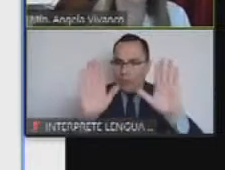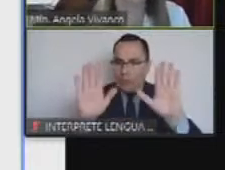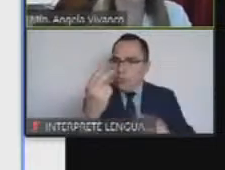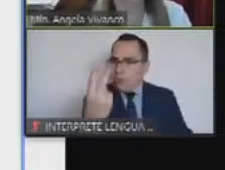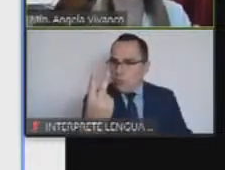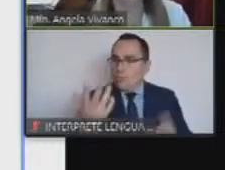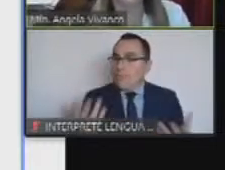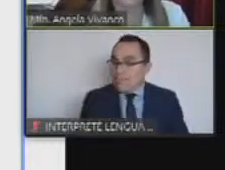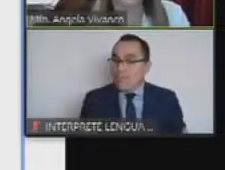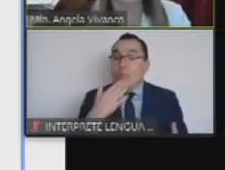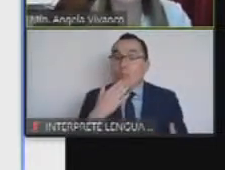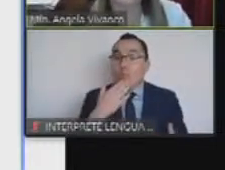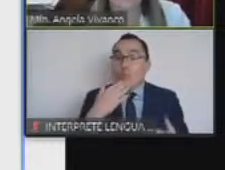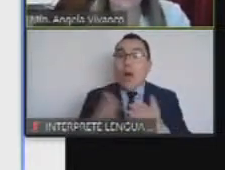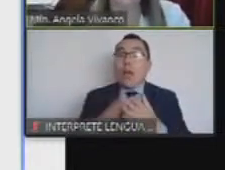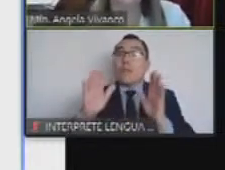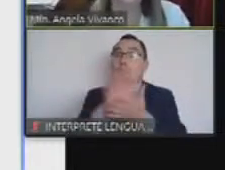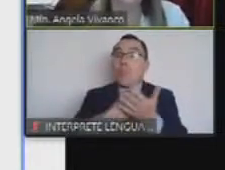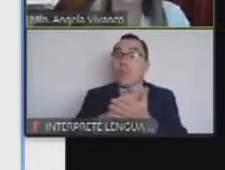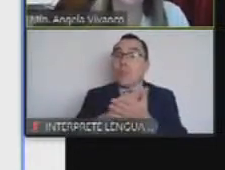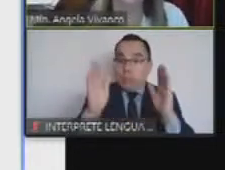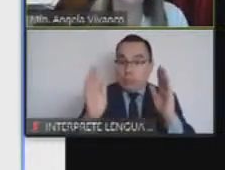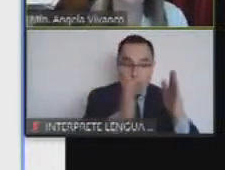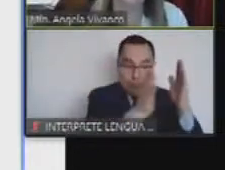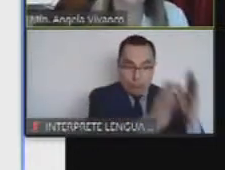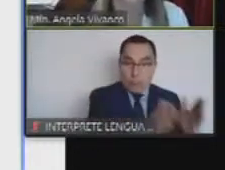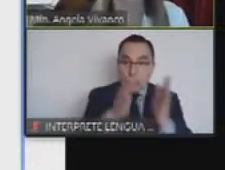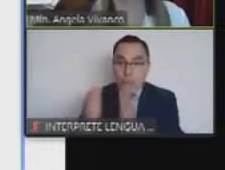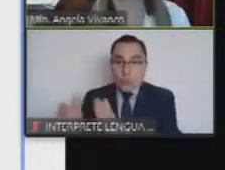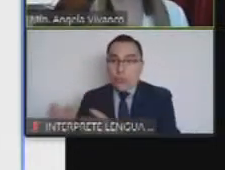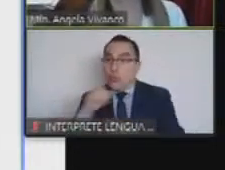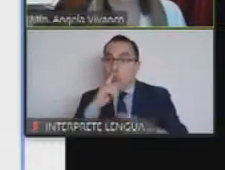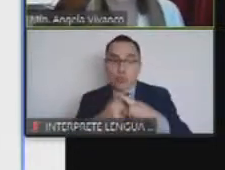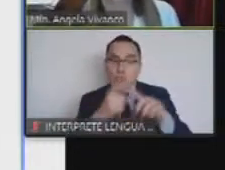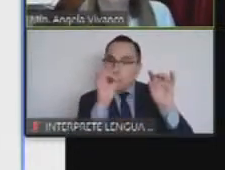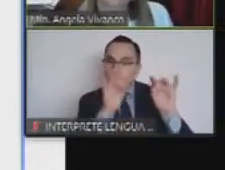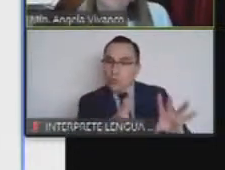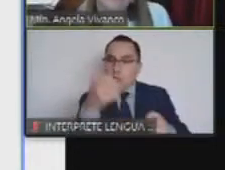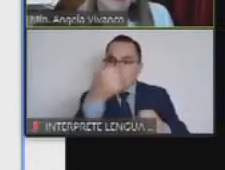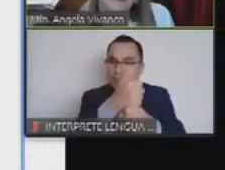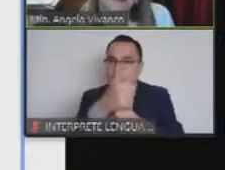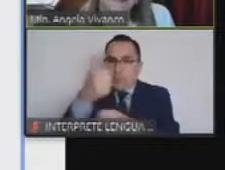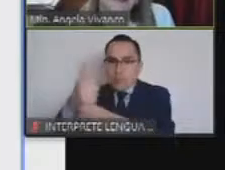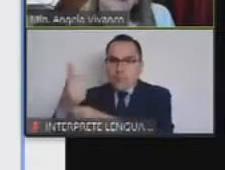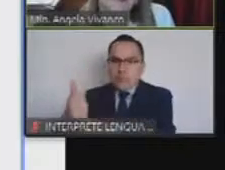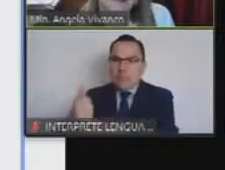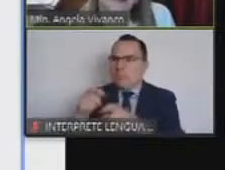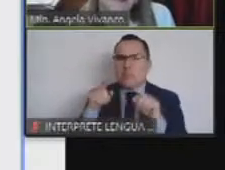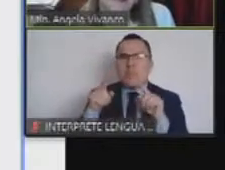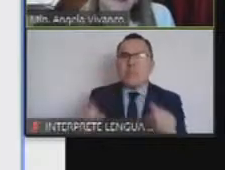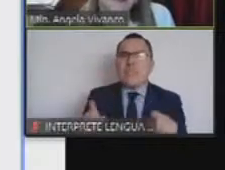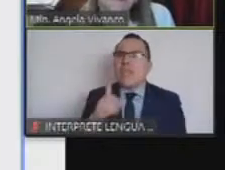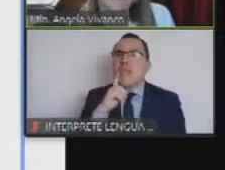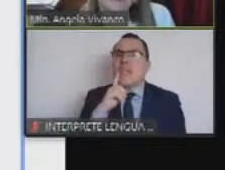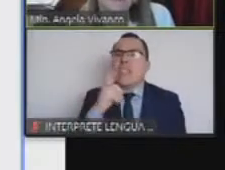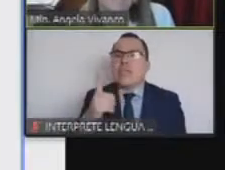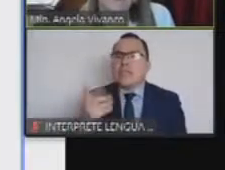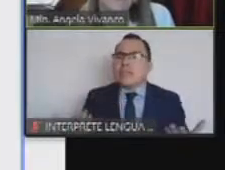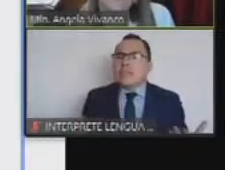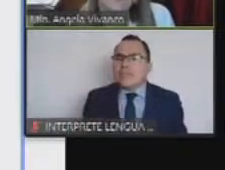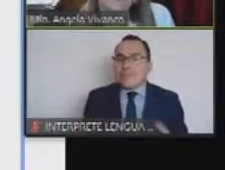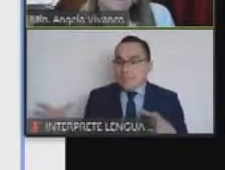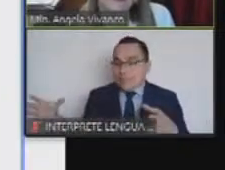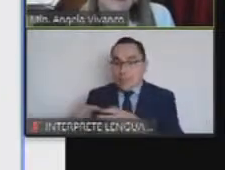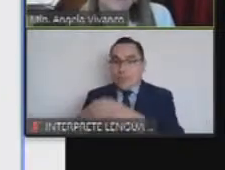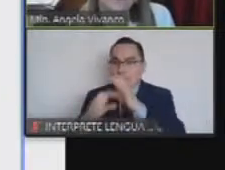Poder Judicial, nombramientos, designaciones, nominaciones, es absolutamente fundamental recalcar que la transparencia